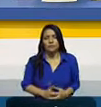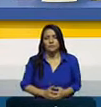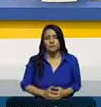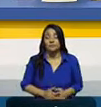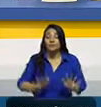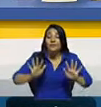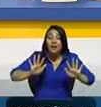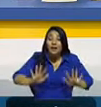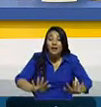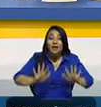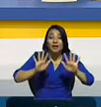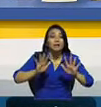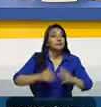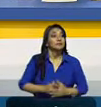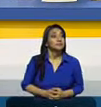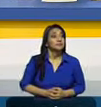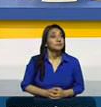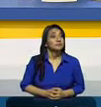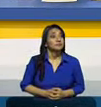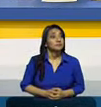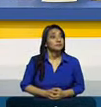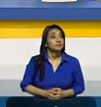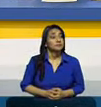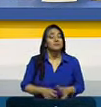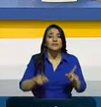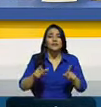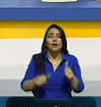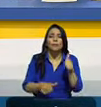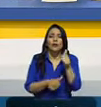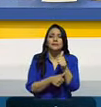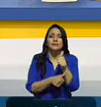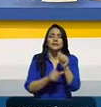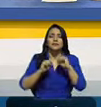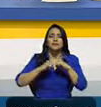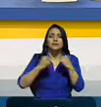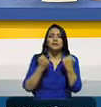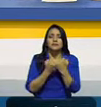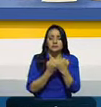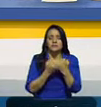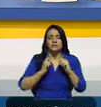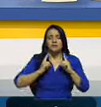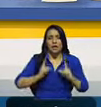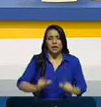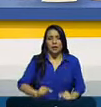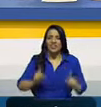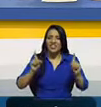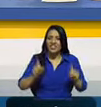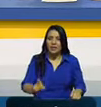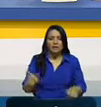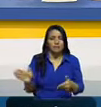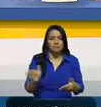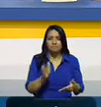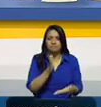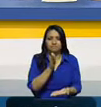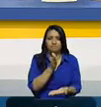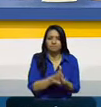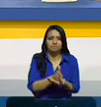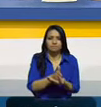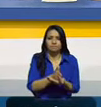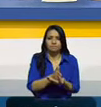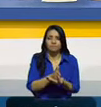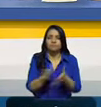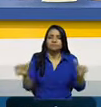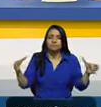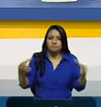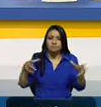reflejo directo de esta concepción asistencialista y medicalizada de la salud, que yo creo que es lo que debemos trascender. Creo que debemos discutir